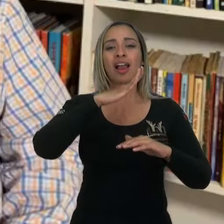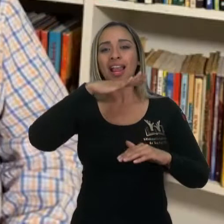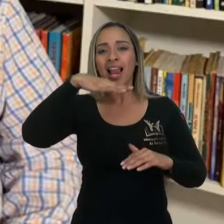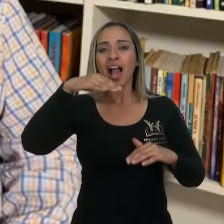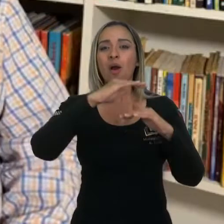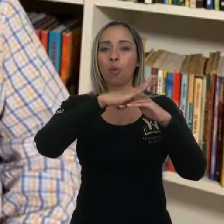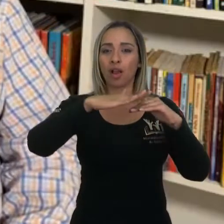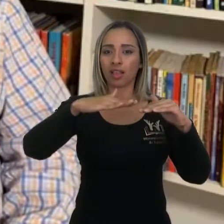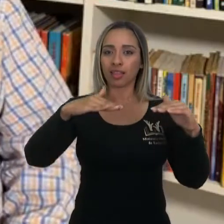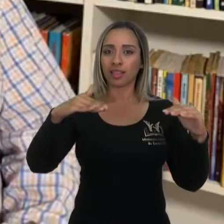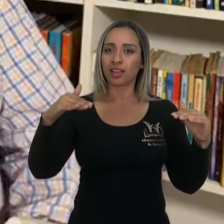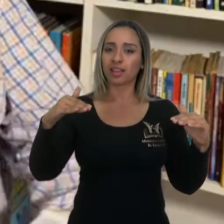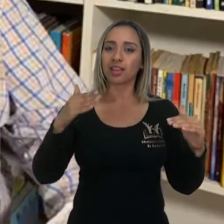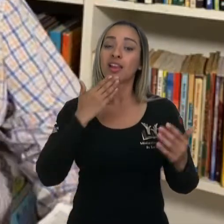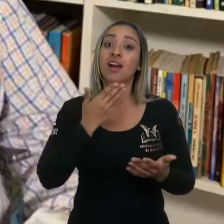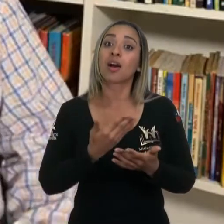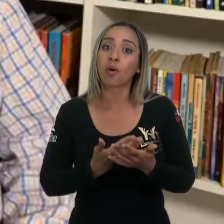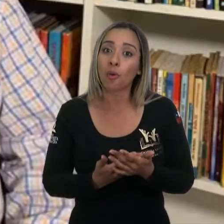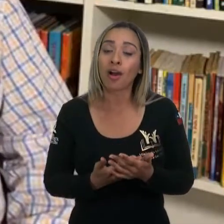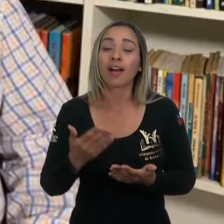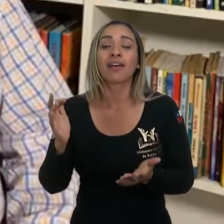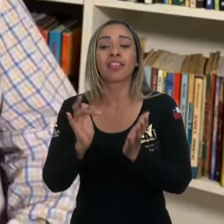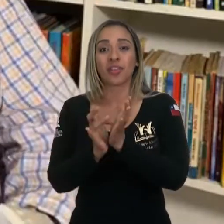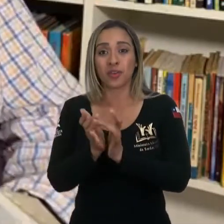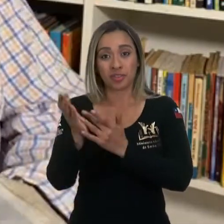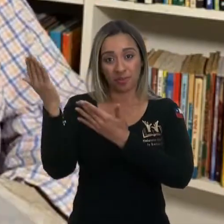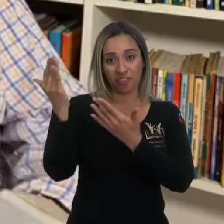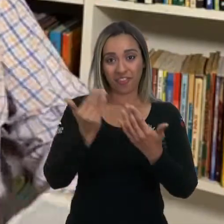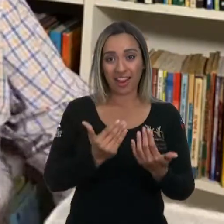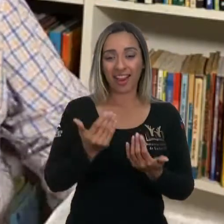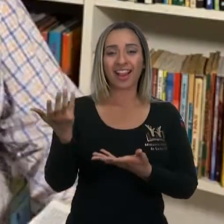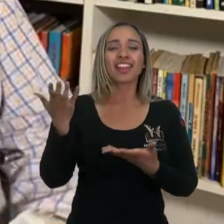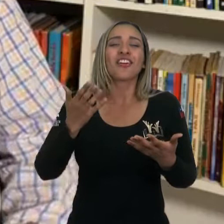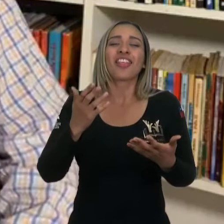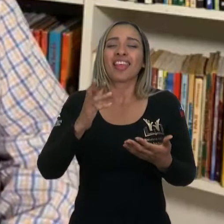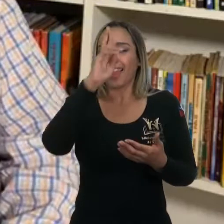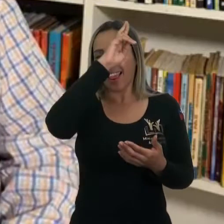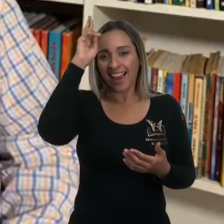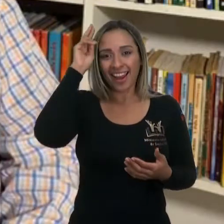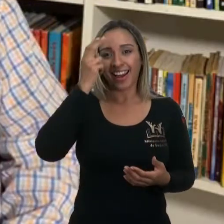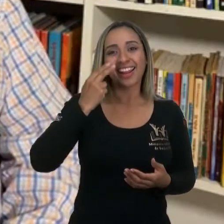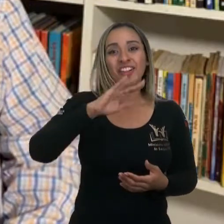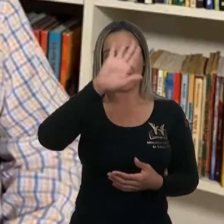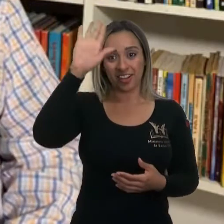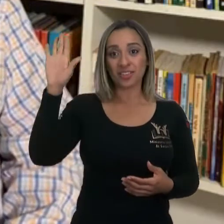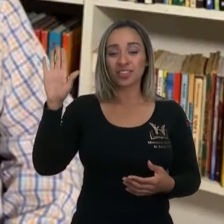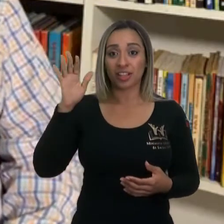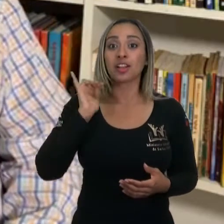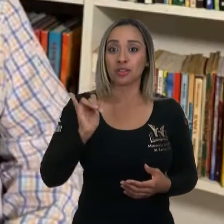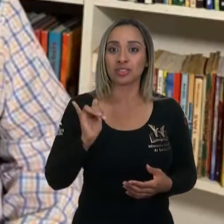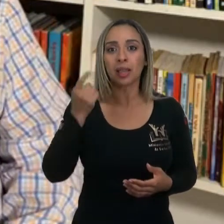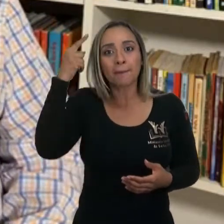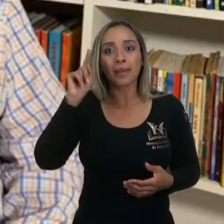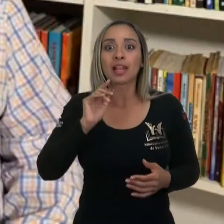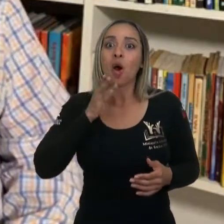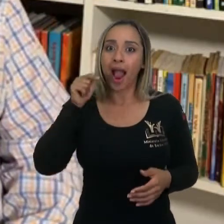a las aguas tranquilas, cuando finalmente Cristo venga y nos dé la eternidad para disfrutar, tendremos que pasar en